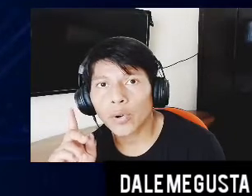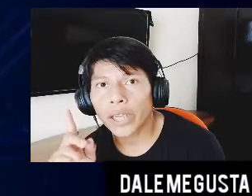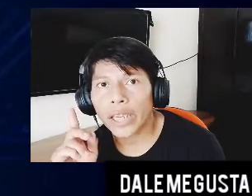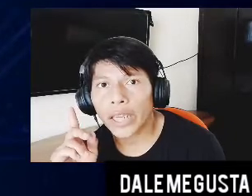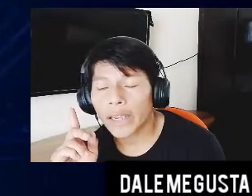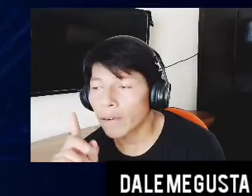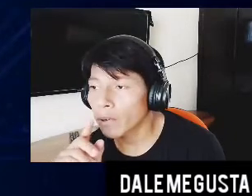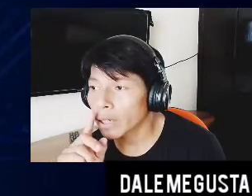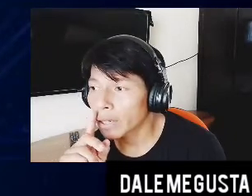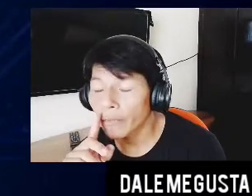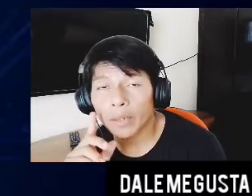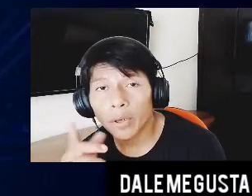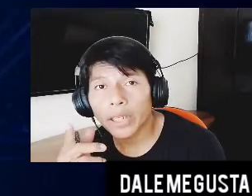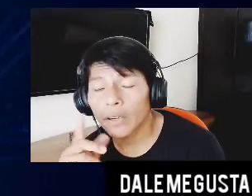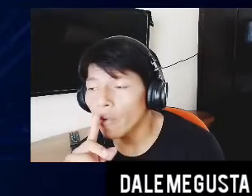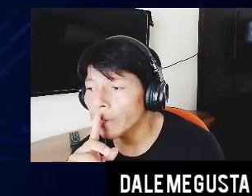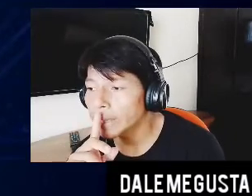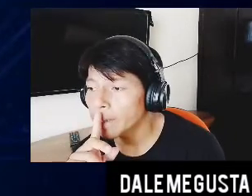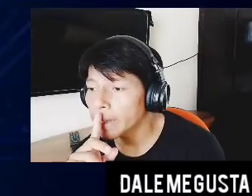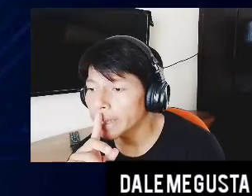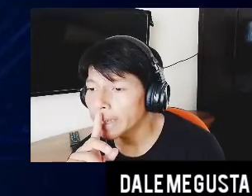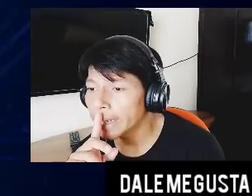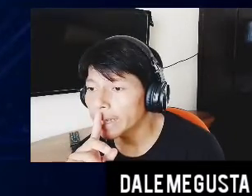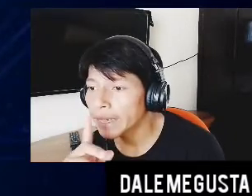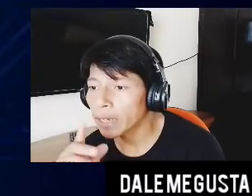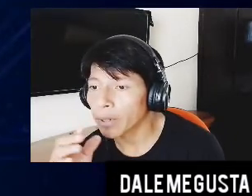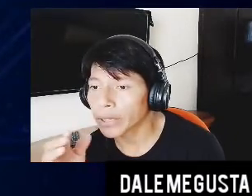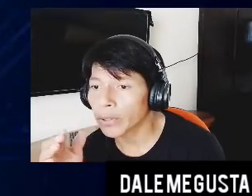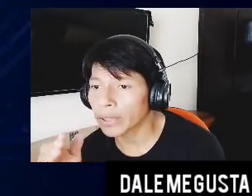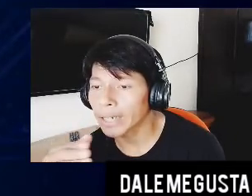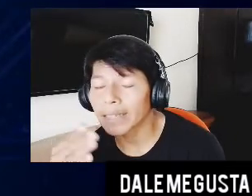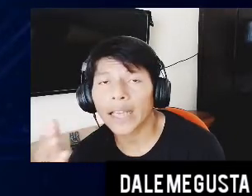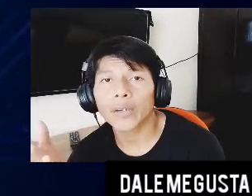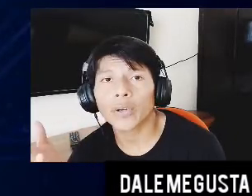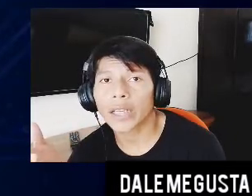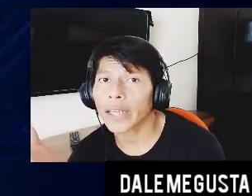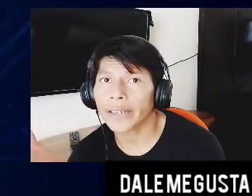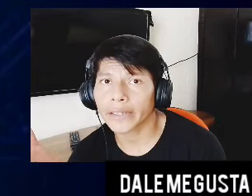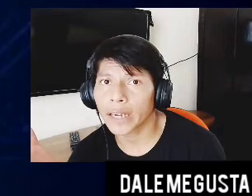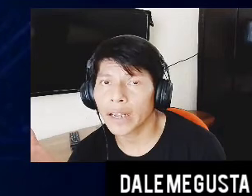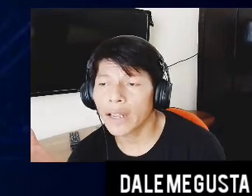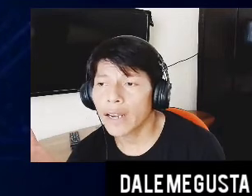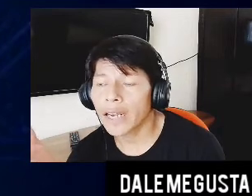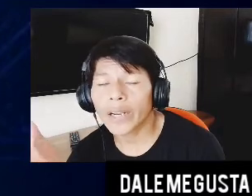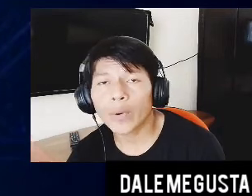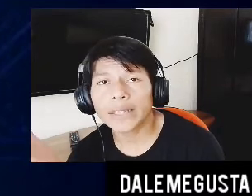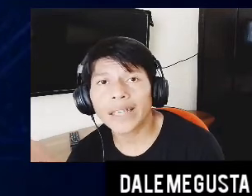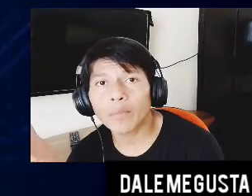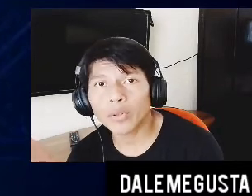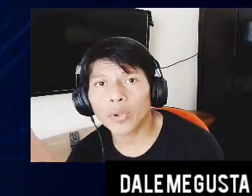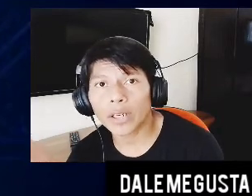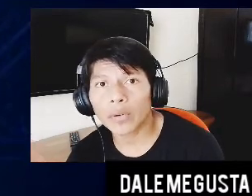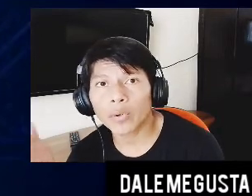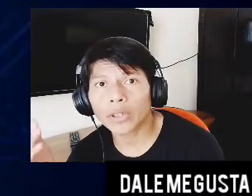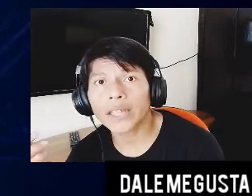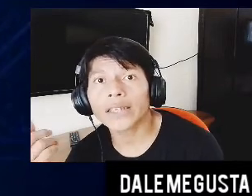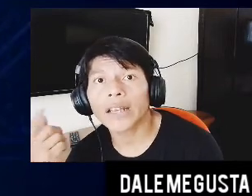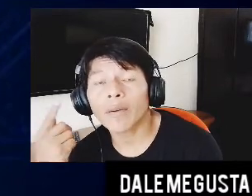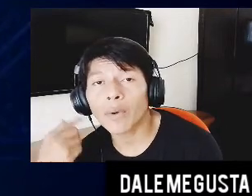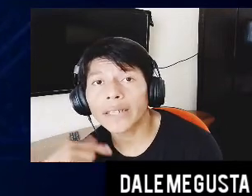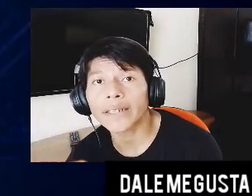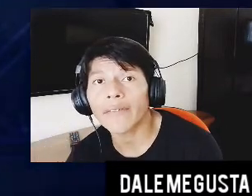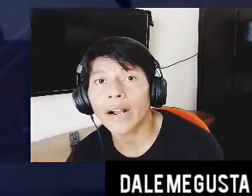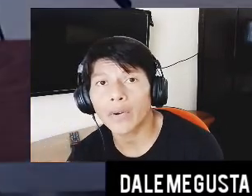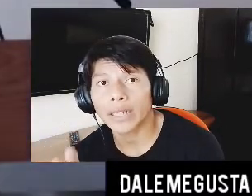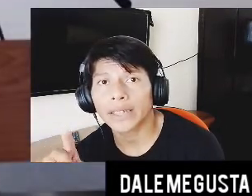esto lo que firmó hoy en la conferencia mañanera, y que el cual, señores, es algo que la derecha le cuesta mucho reconocer